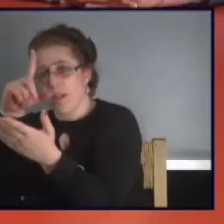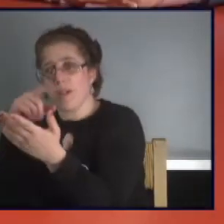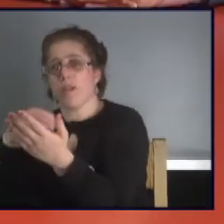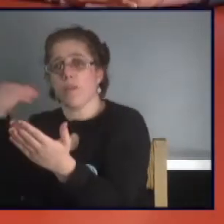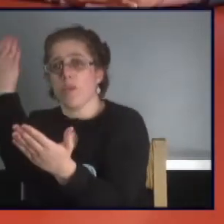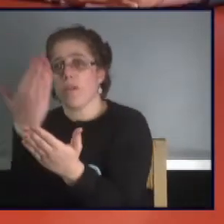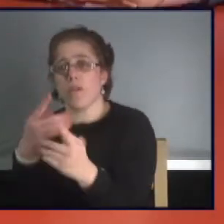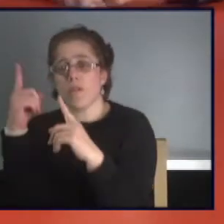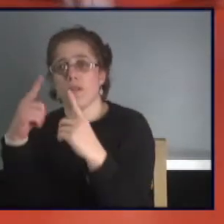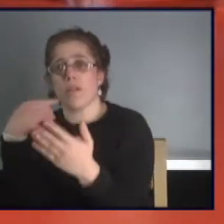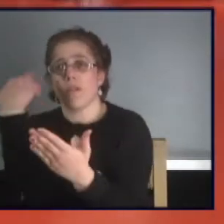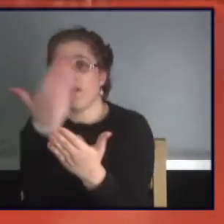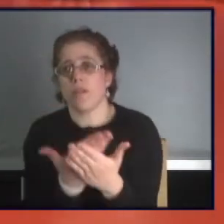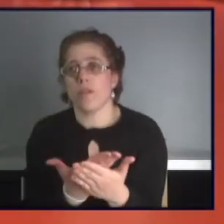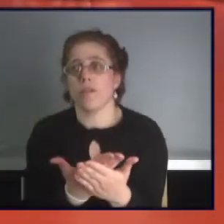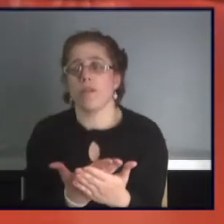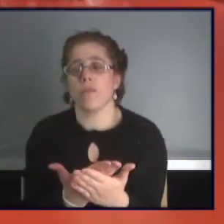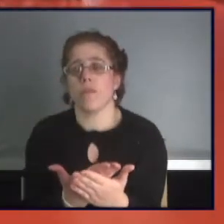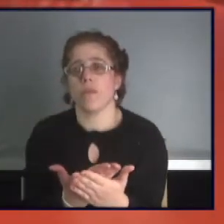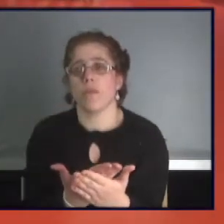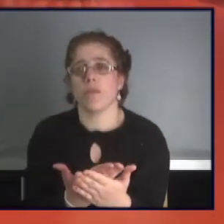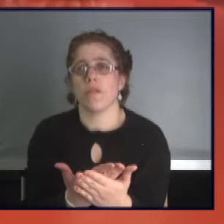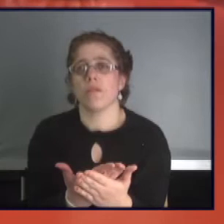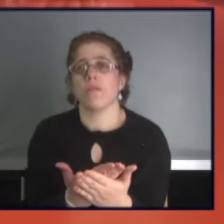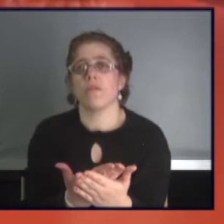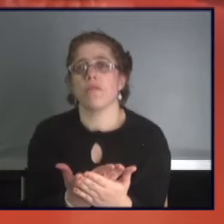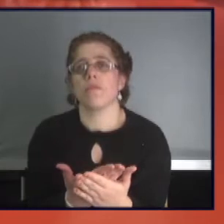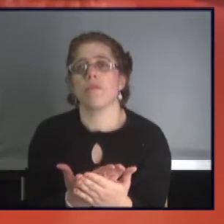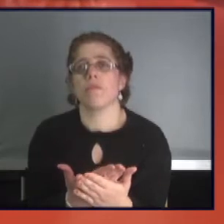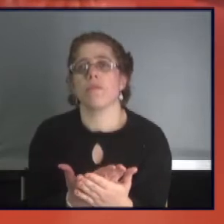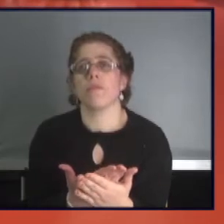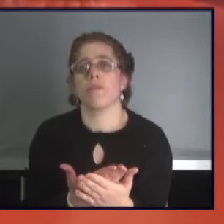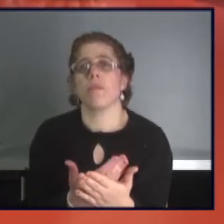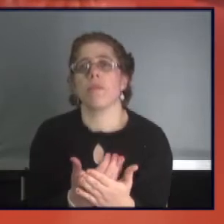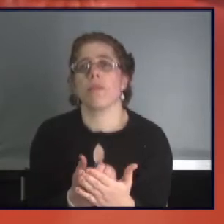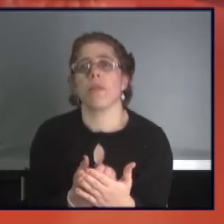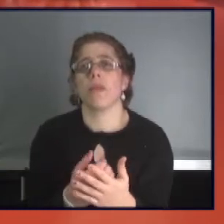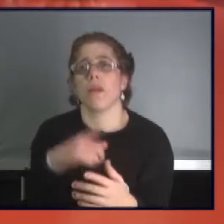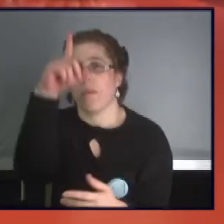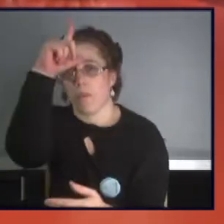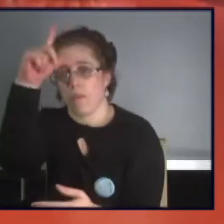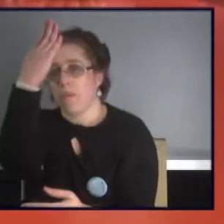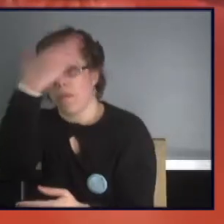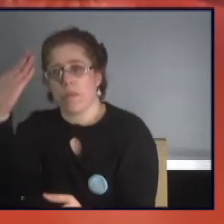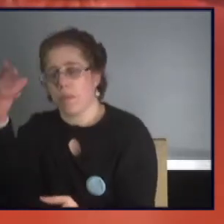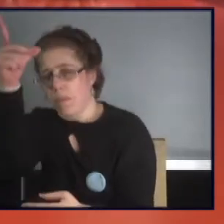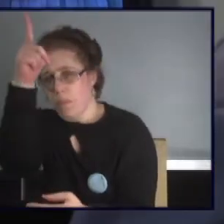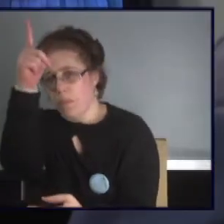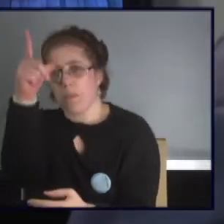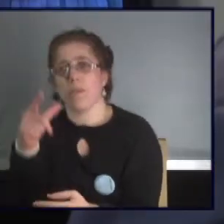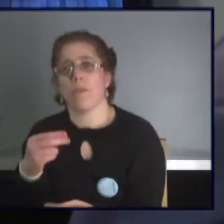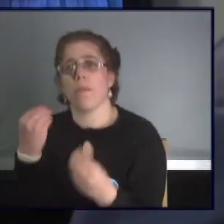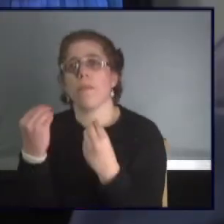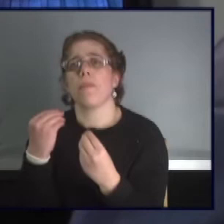por ejemplo es la sindicalización de la de los de los suboficiales para que para que